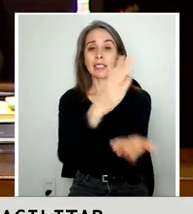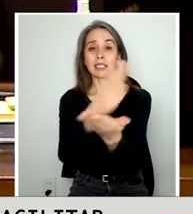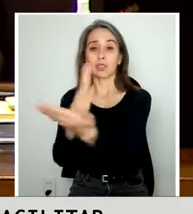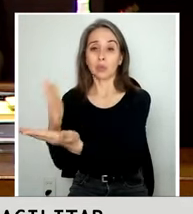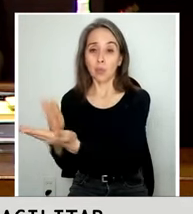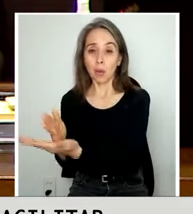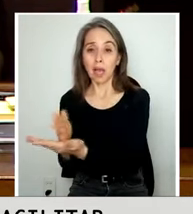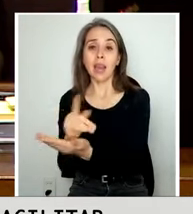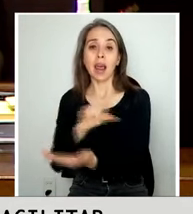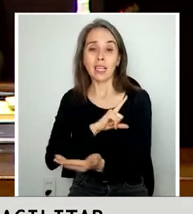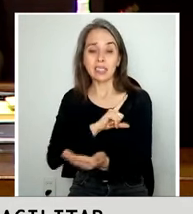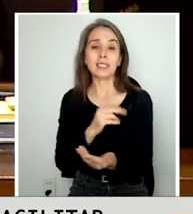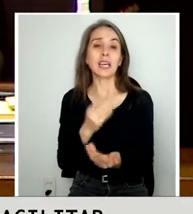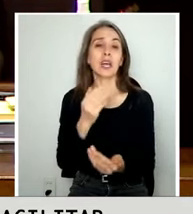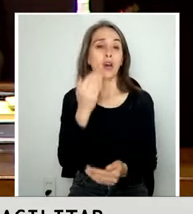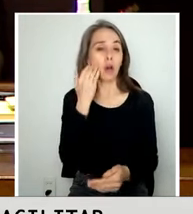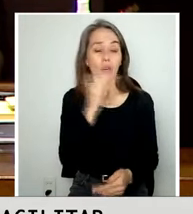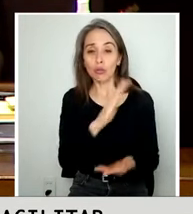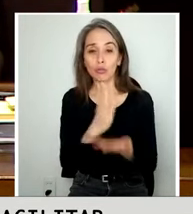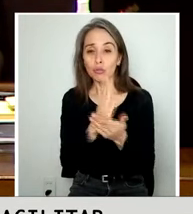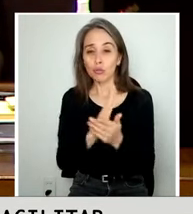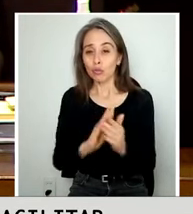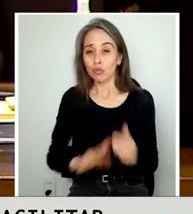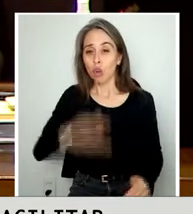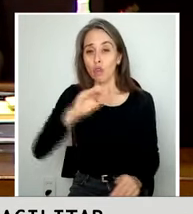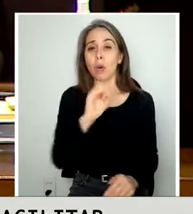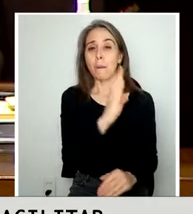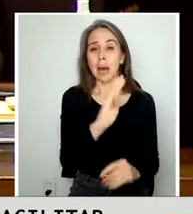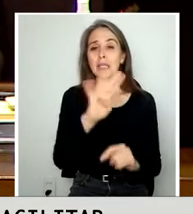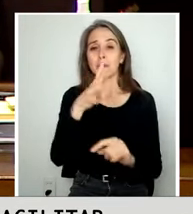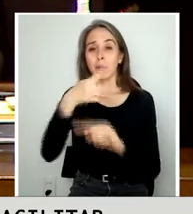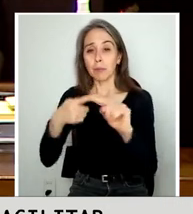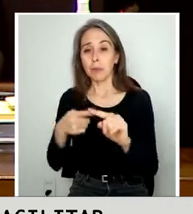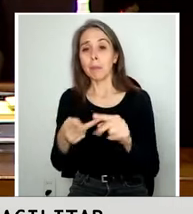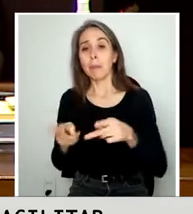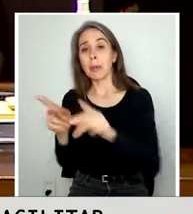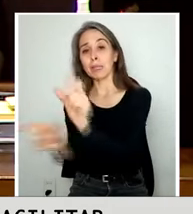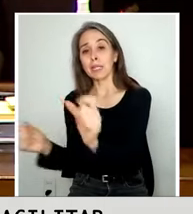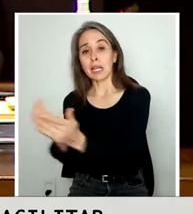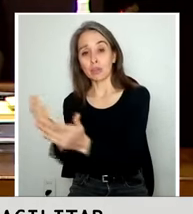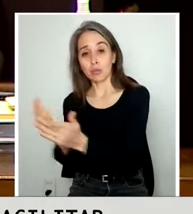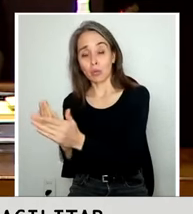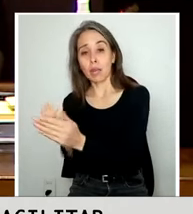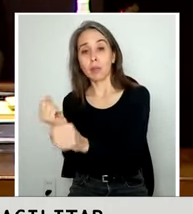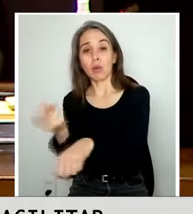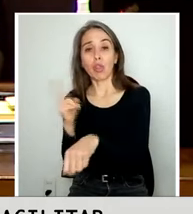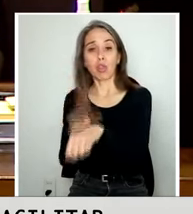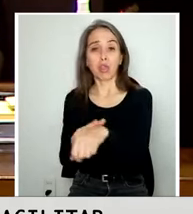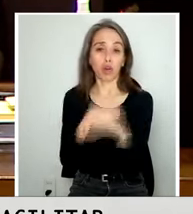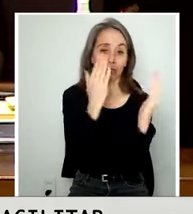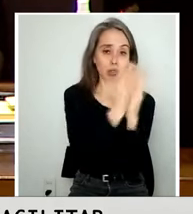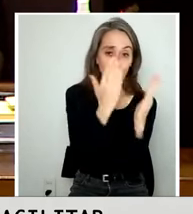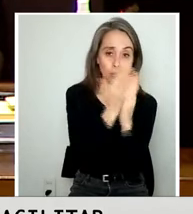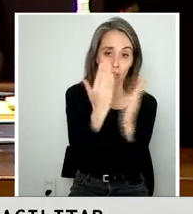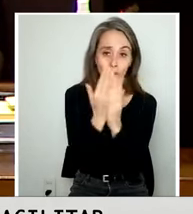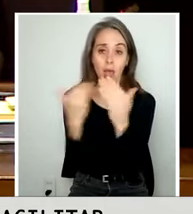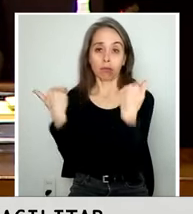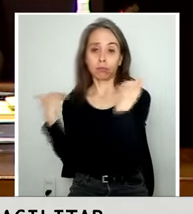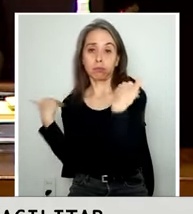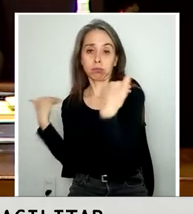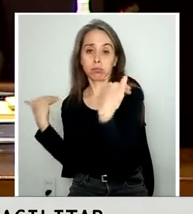todo nivel otorguen a sus alumnos facilidades que permitan compatibilizar sus estudios con la práctica intensiva